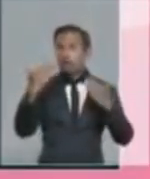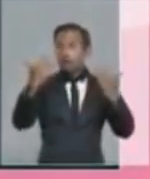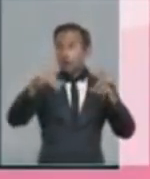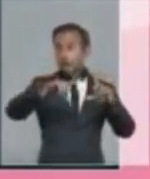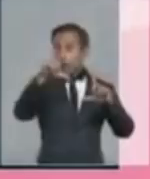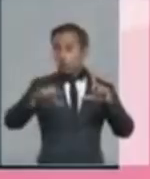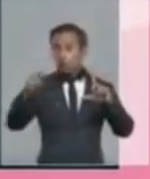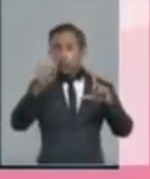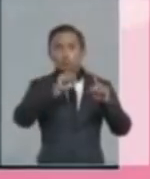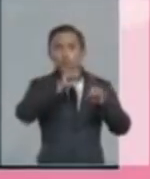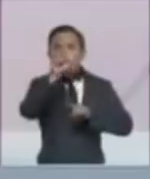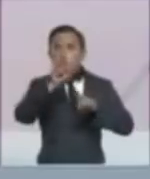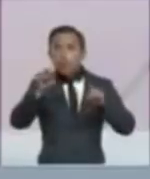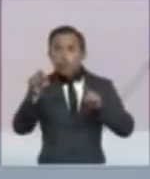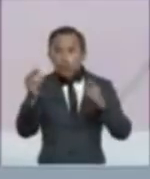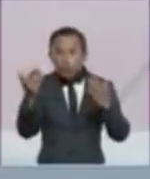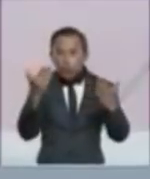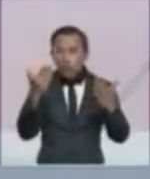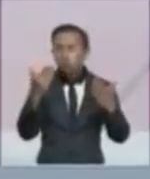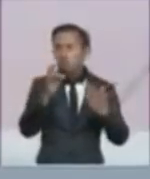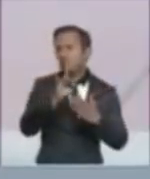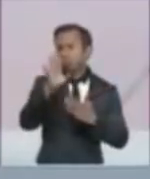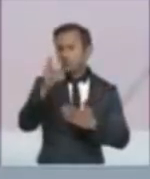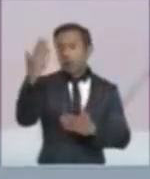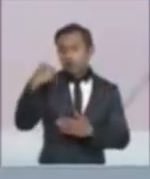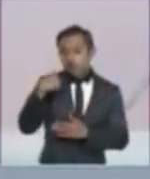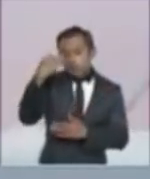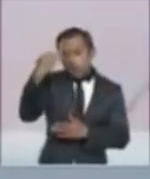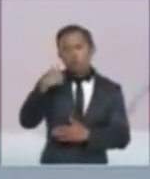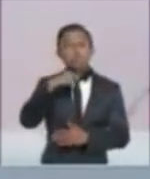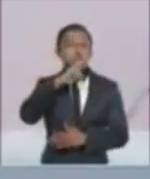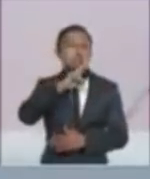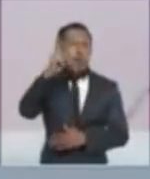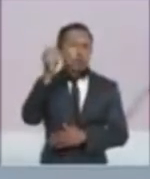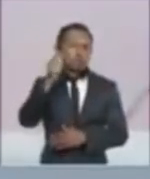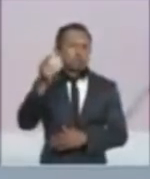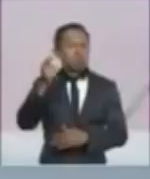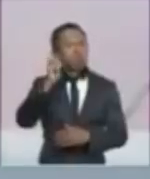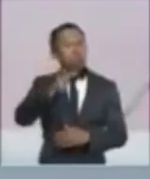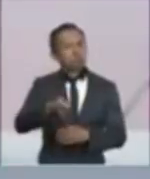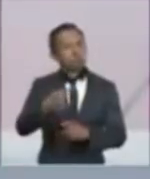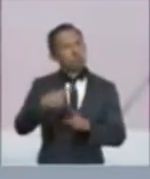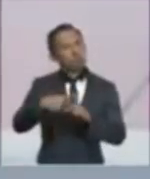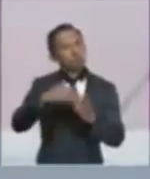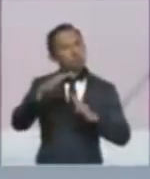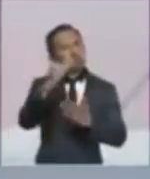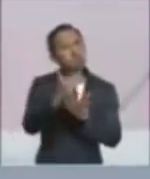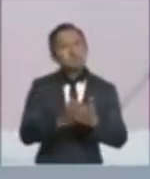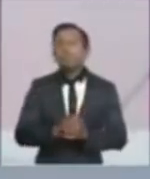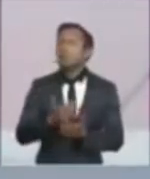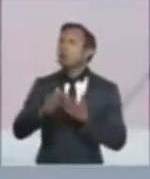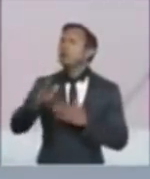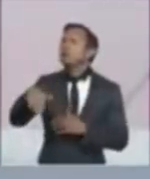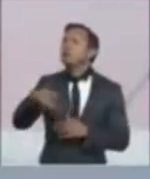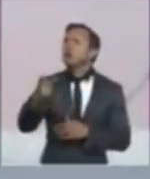que fue exitosa nuestra experiencia. Para preguntas, ha hablado, hizo una declaración en que el Chultenango,